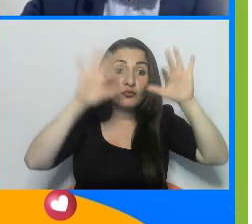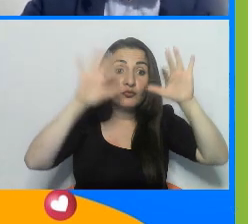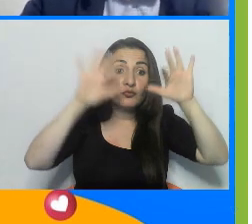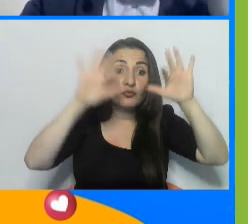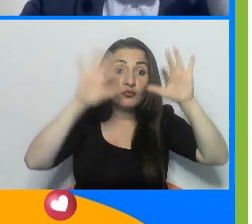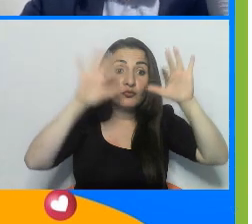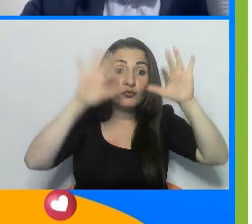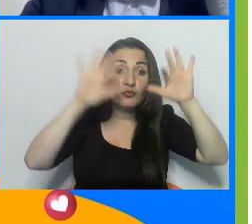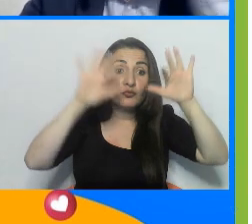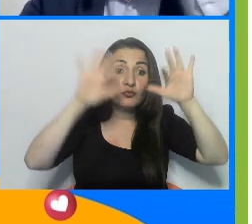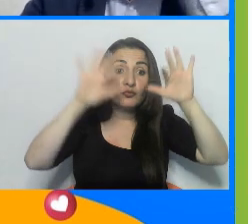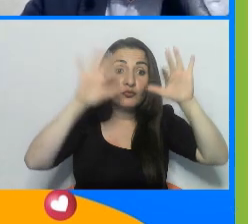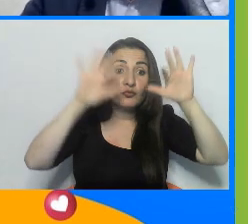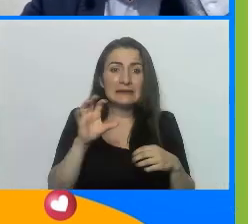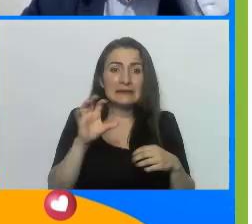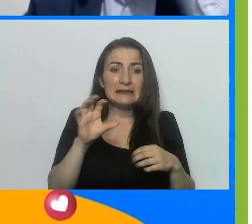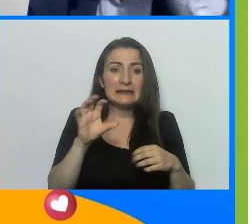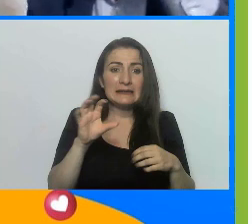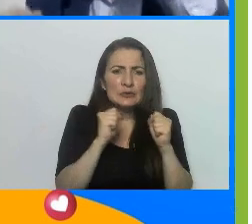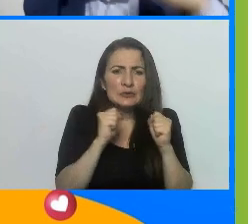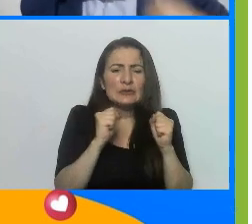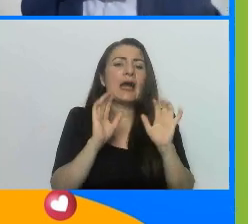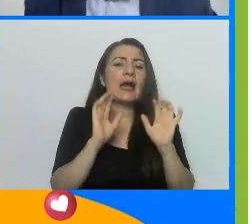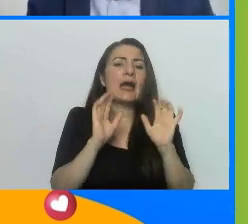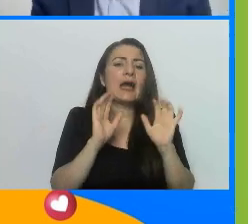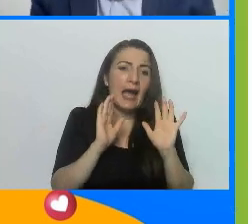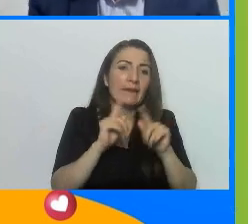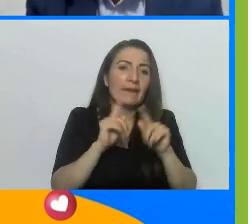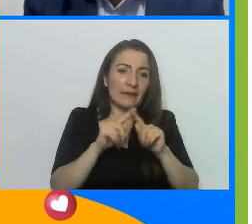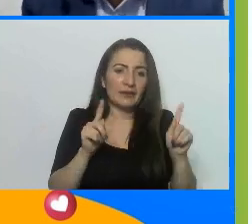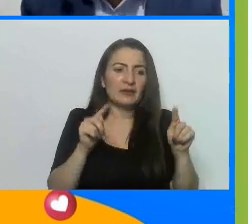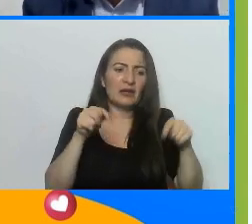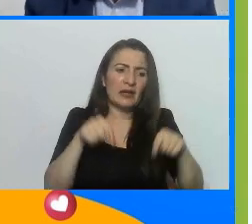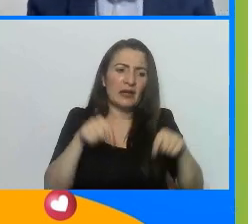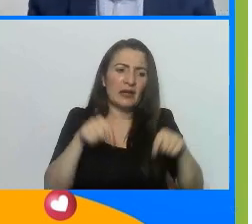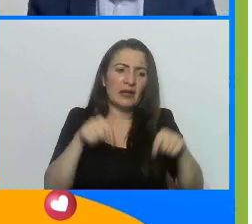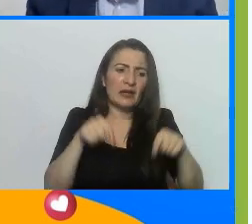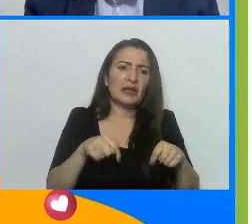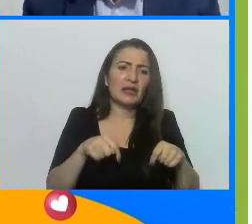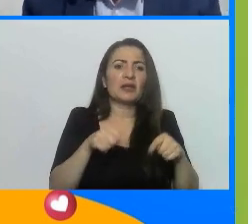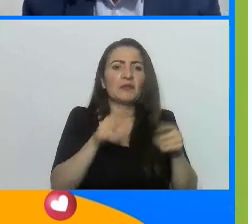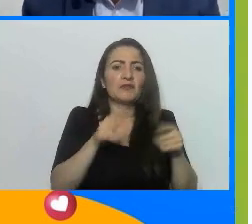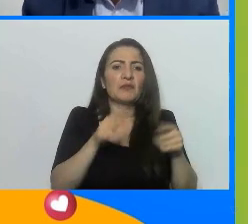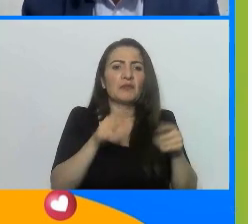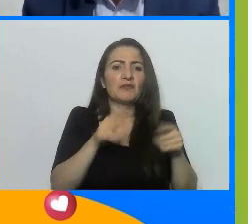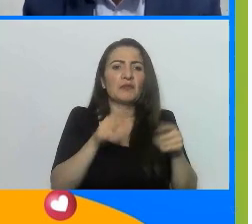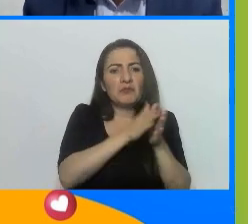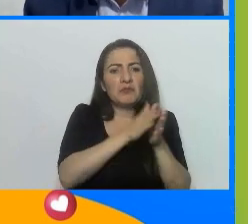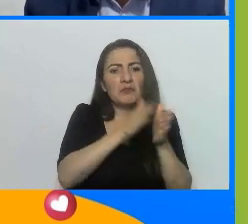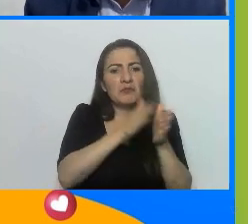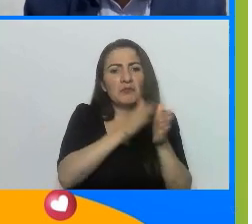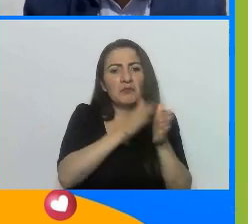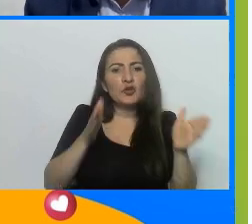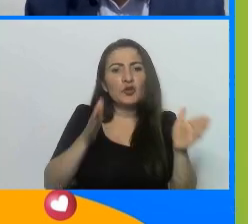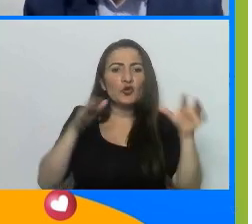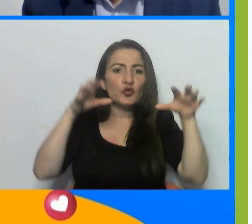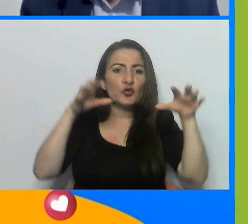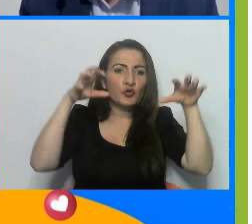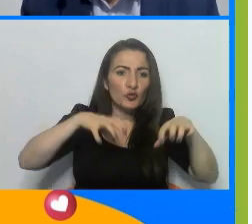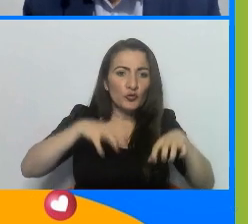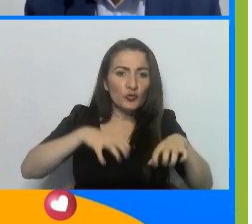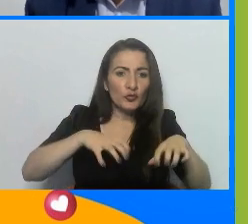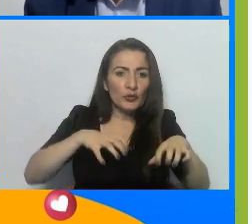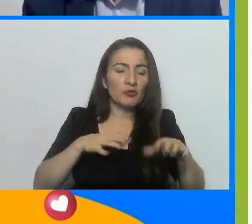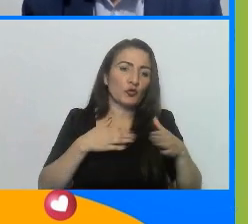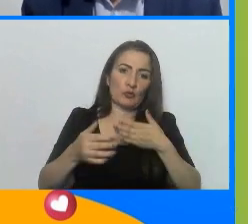cae nieve. Acá tenemos periodos de lluvias. Los conocemos como invierno, pero no importa. Se pueden seguir llamando así, pero realmente eso no son inviernos, son